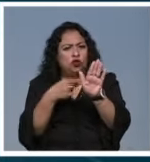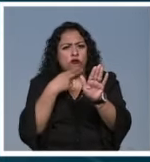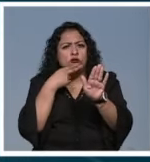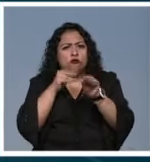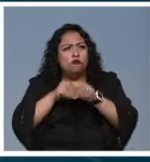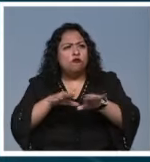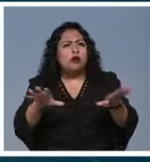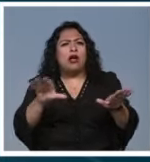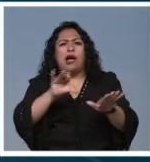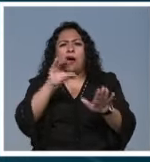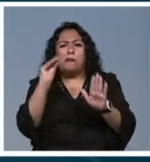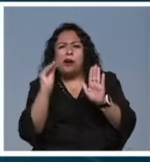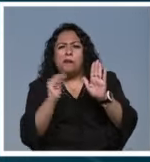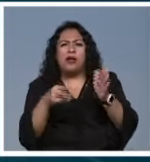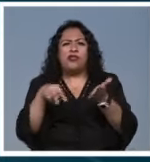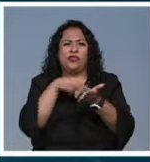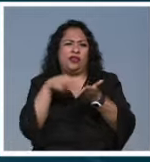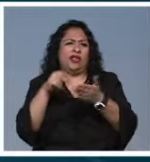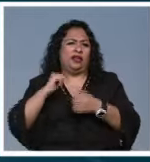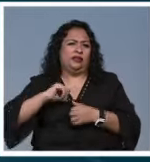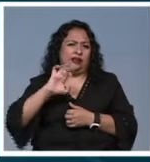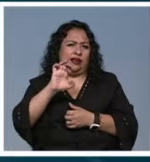y ampliar el repertorio de la danza clásica.